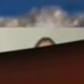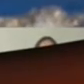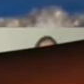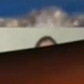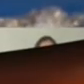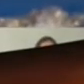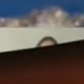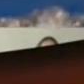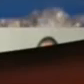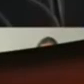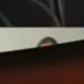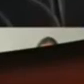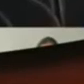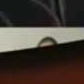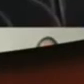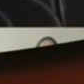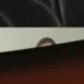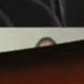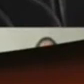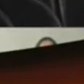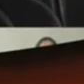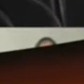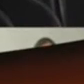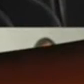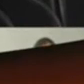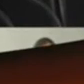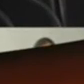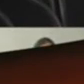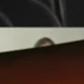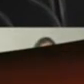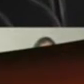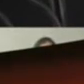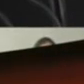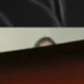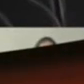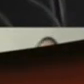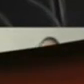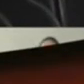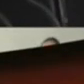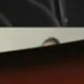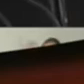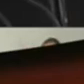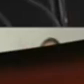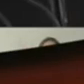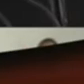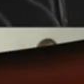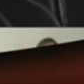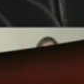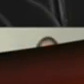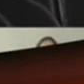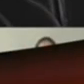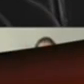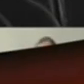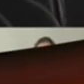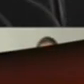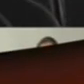80%. Si hoy el Senado quisiera hacer frente al pago de sueldos sin aumentos, ya tendría un déficit de 570 millones de pesos,